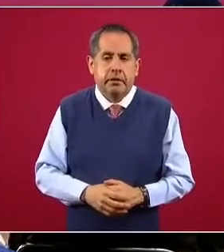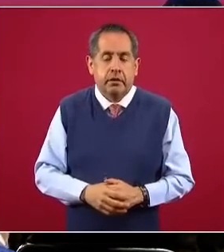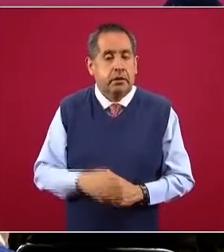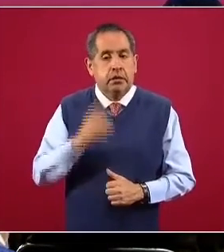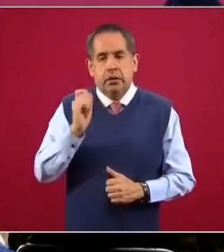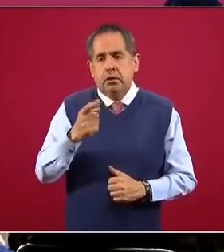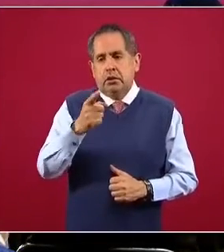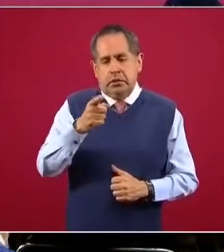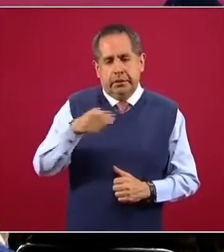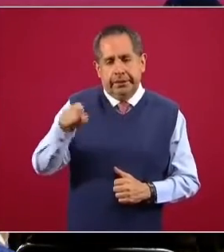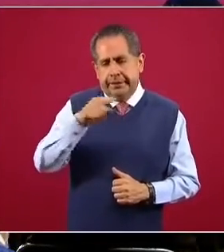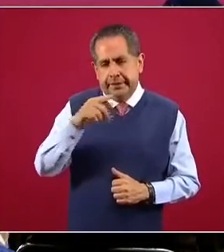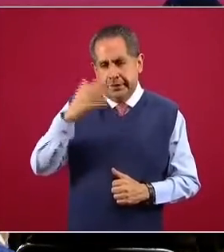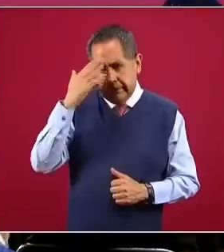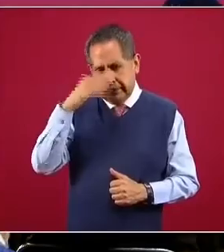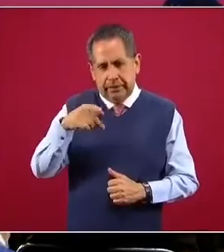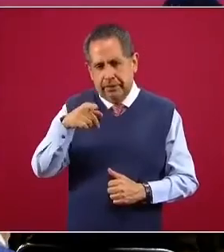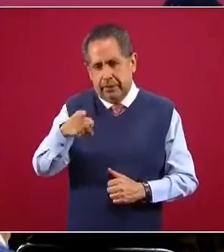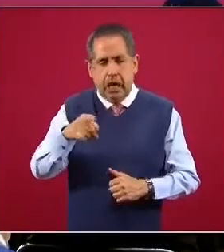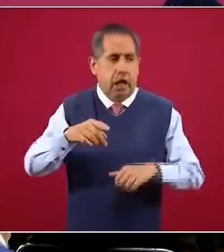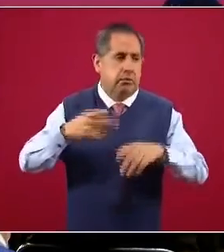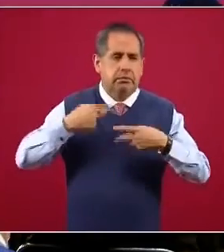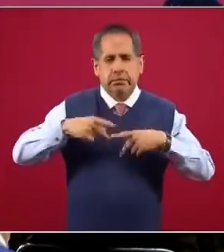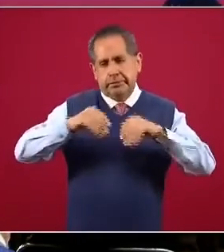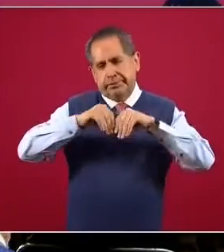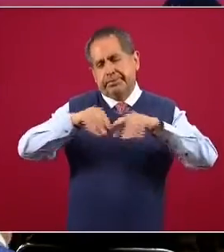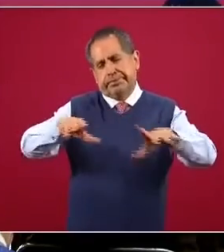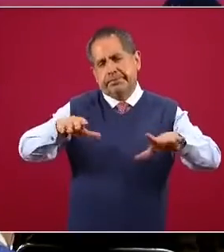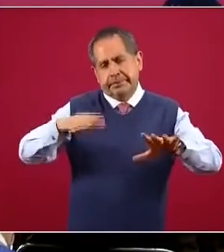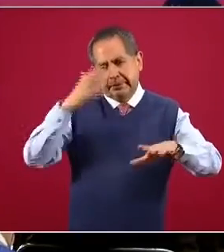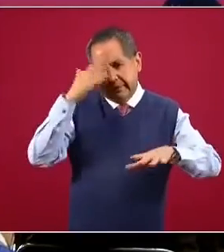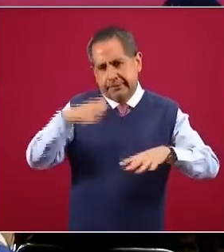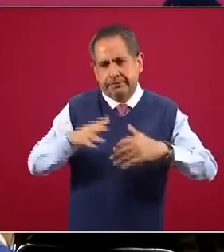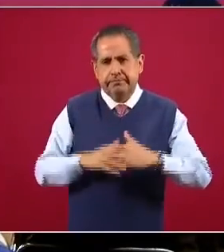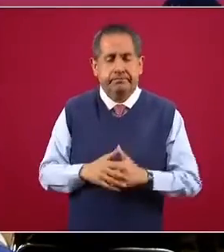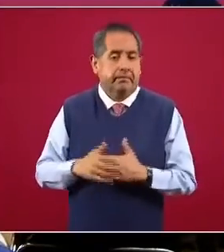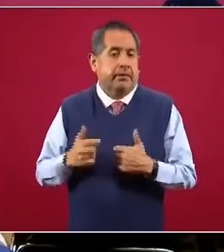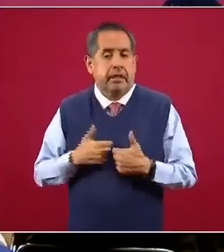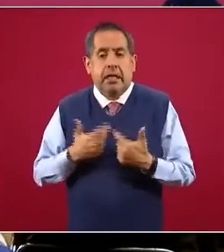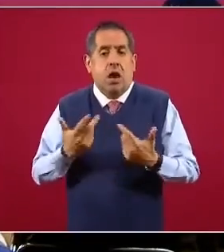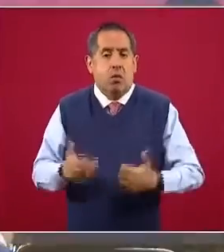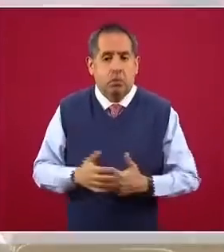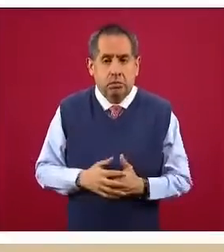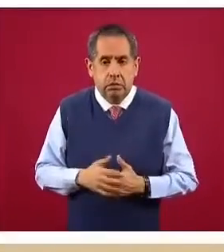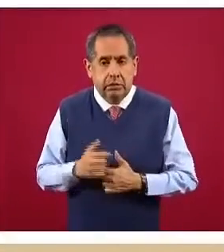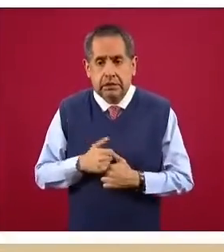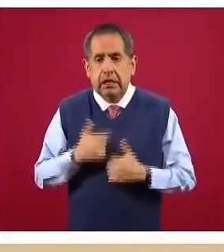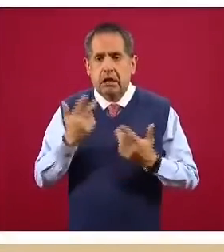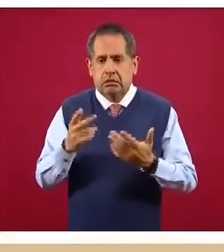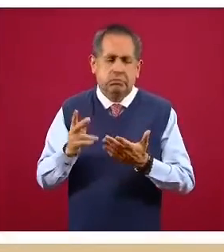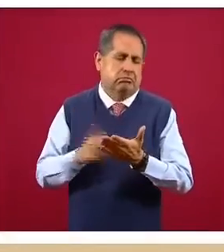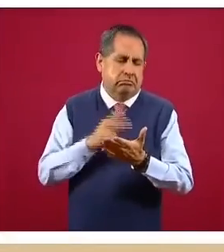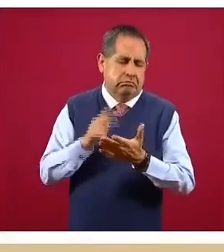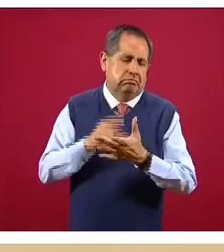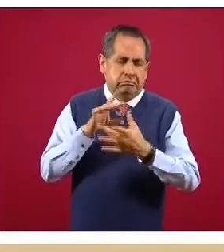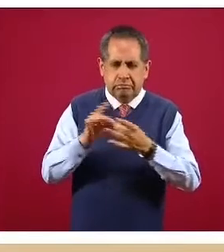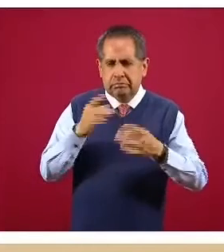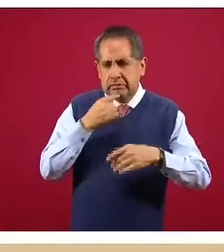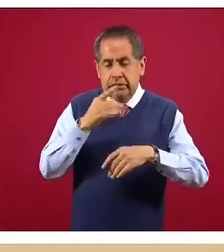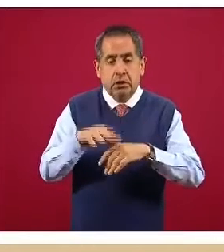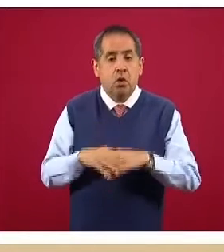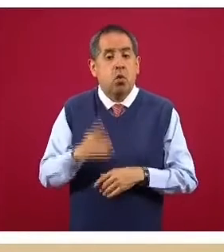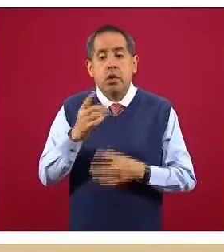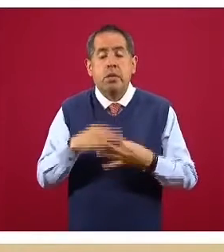Nada más para esto, ya más también para el público en general. ¿Qué hacer ahora? ¿No? Y eso también ya lo hemos reforzado.